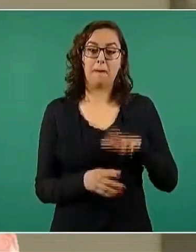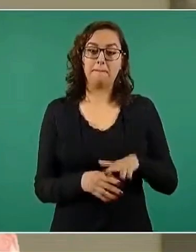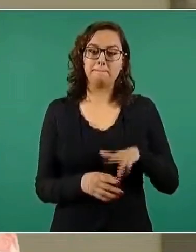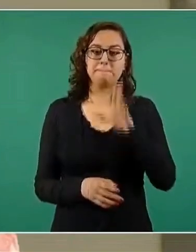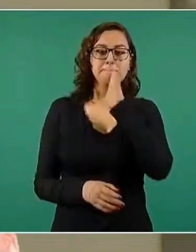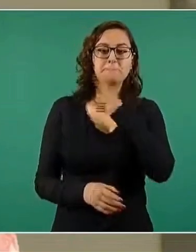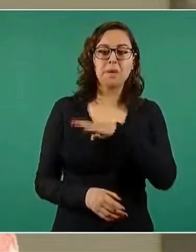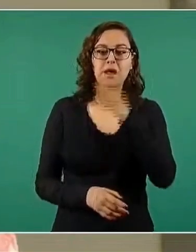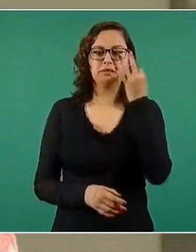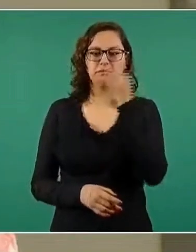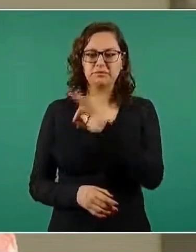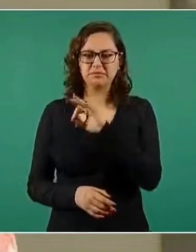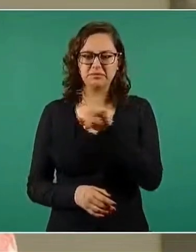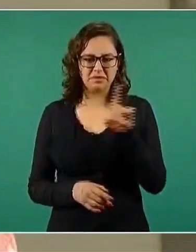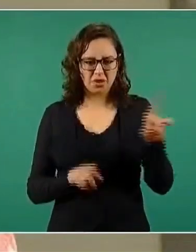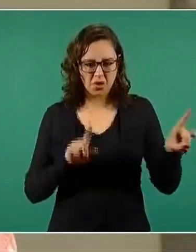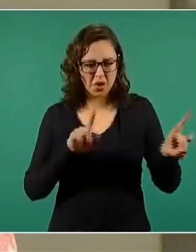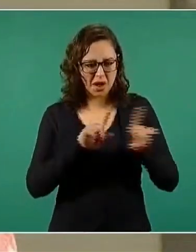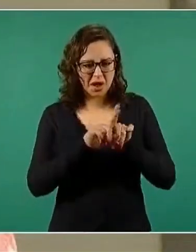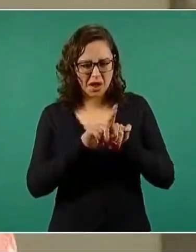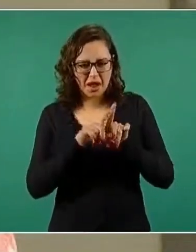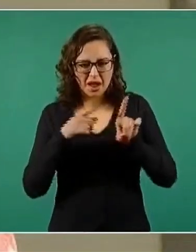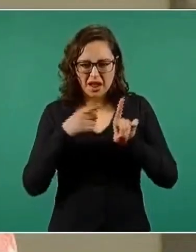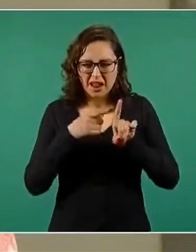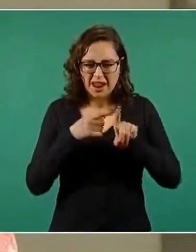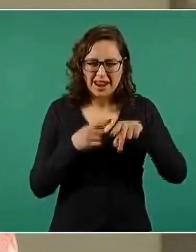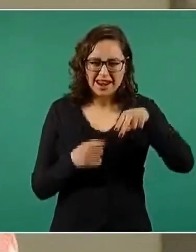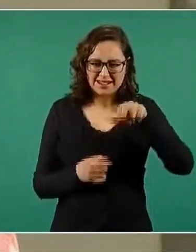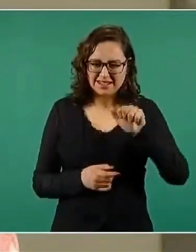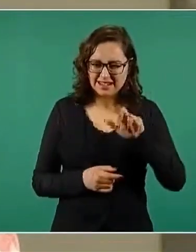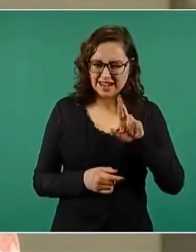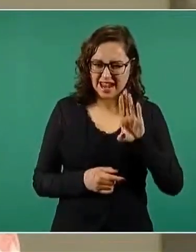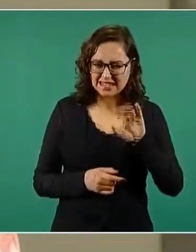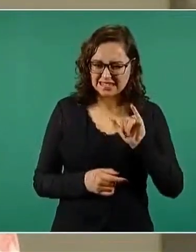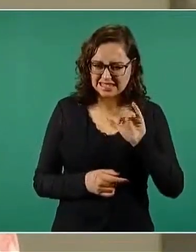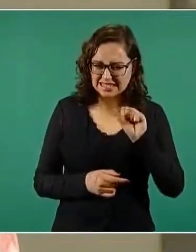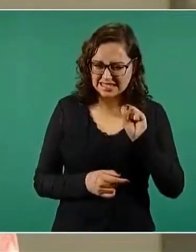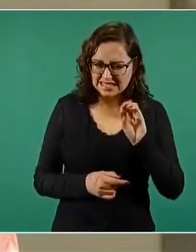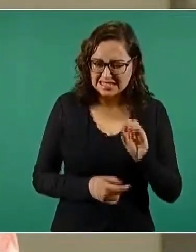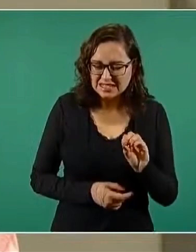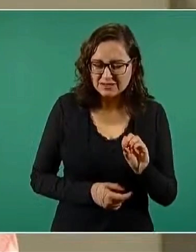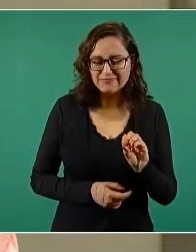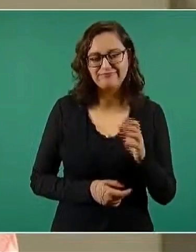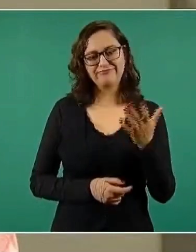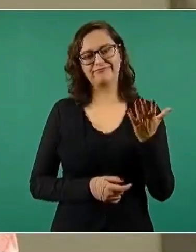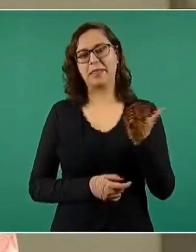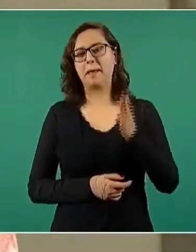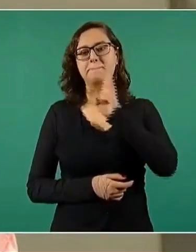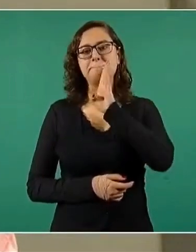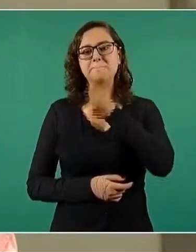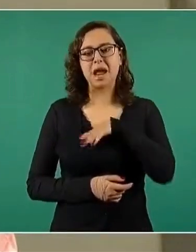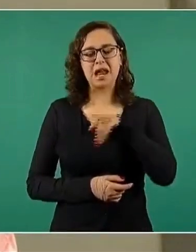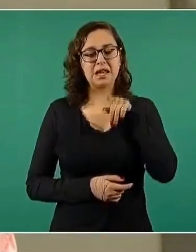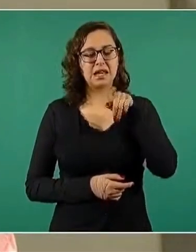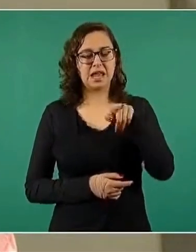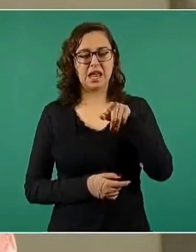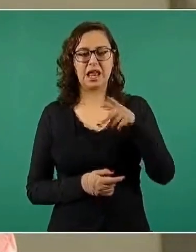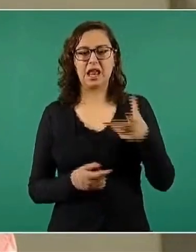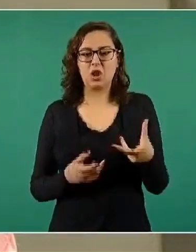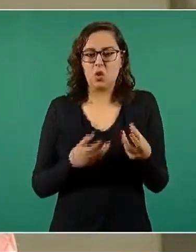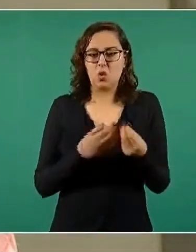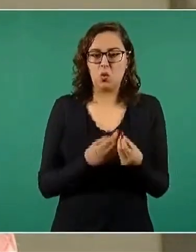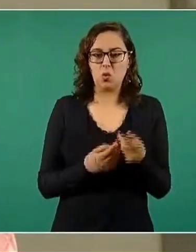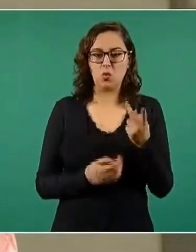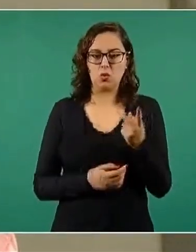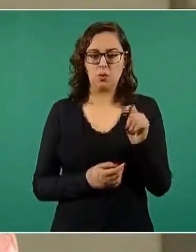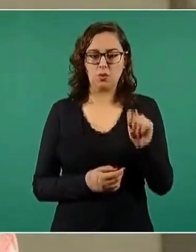su asesor, Narciso Agúndez, es gobernador del estado por el PT, y luego un fragmento